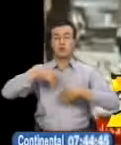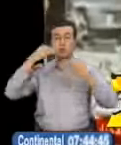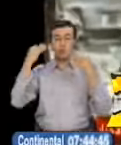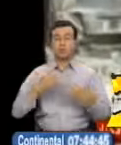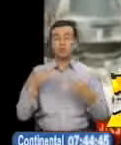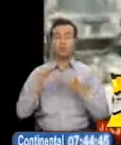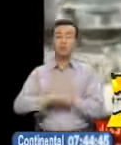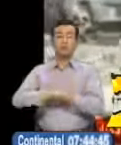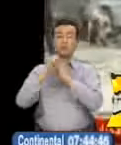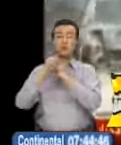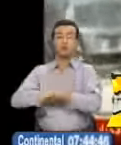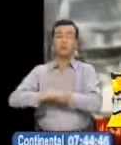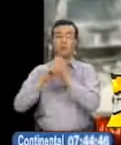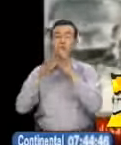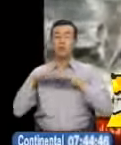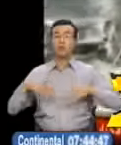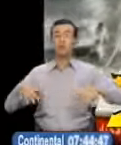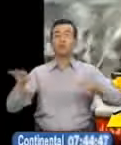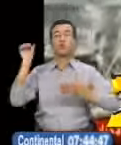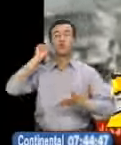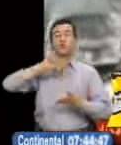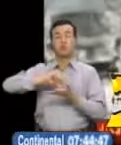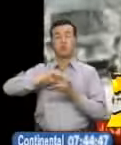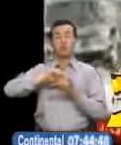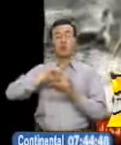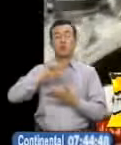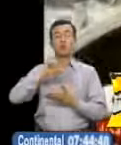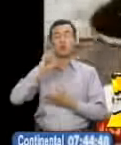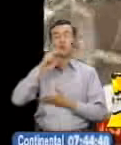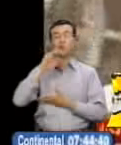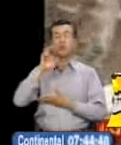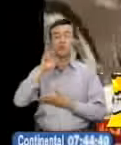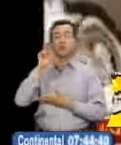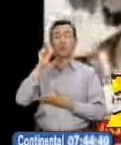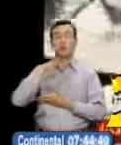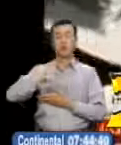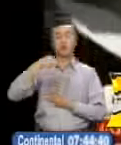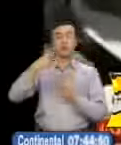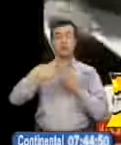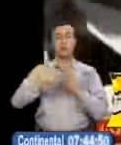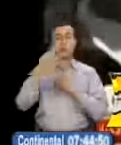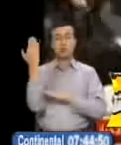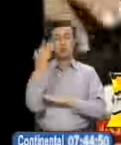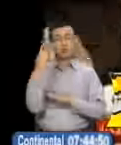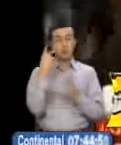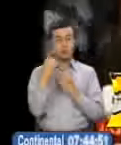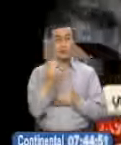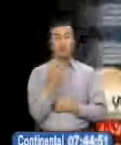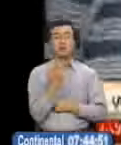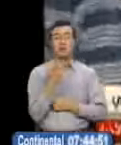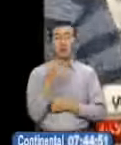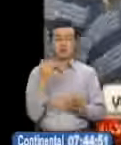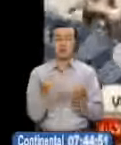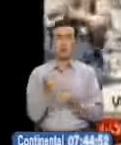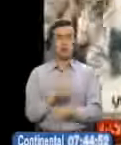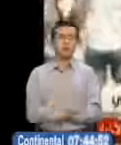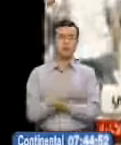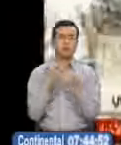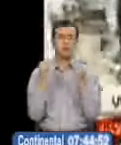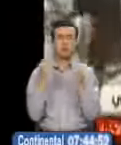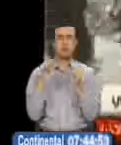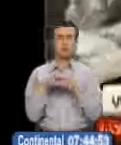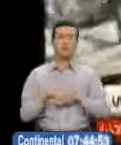doble atentado golpeó una ciudad predominante kurda en el norte de Siria. La televisión local dijo que el coche explotó en el